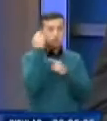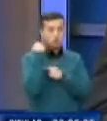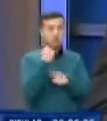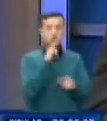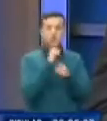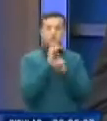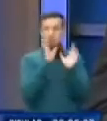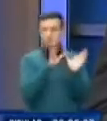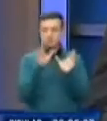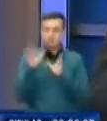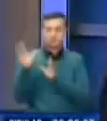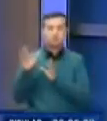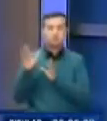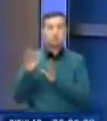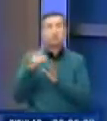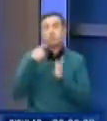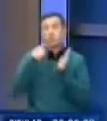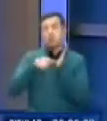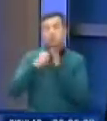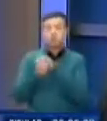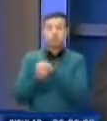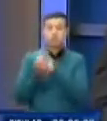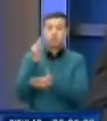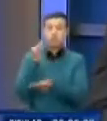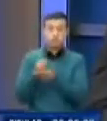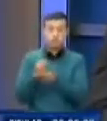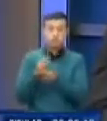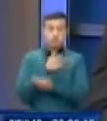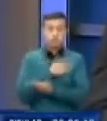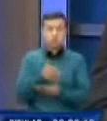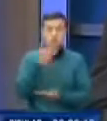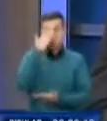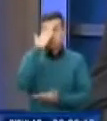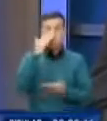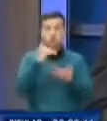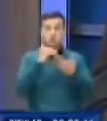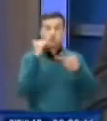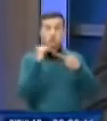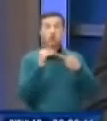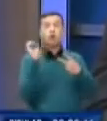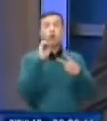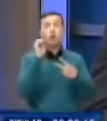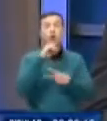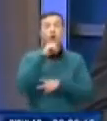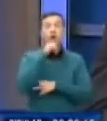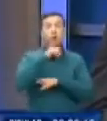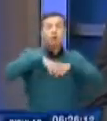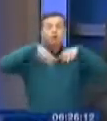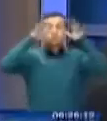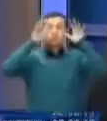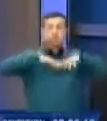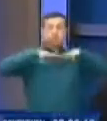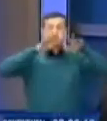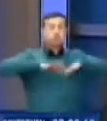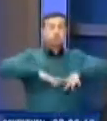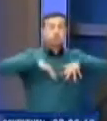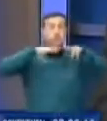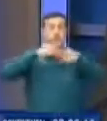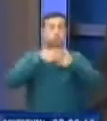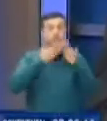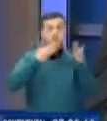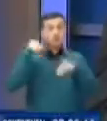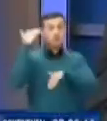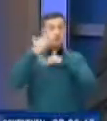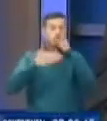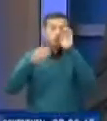riesgos ante eventos como el cotopaxi y una ilusión incrementada o el fenómeno del niño ya vendrán las